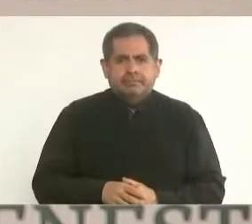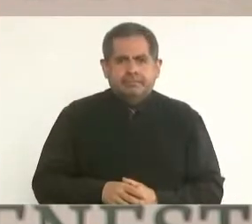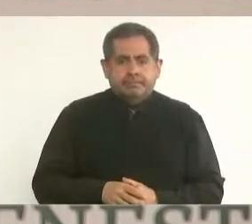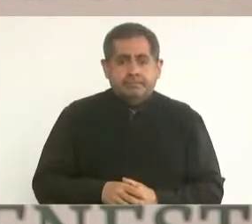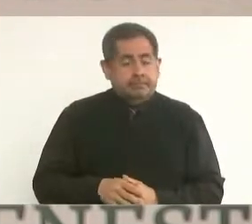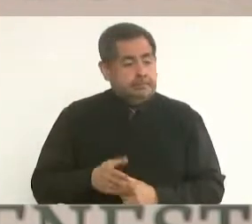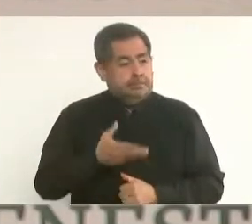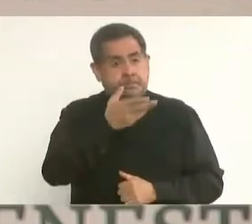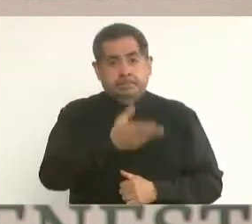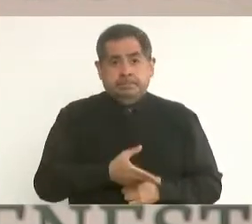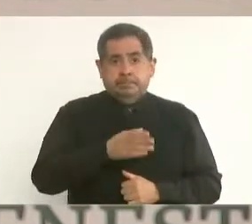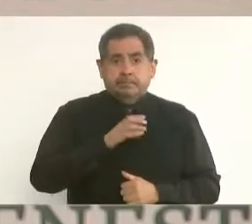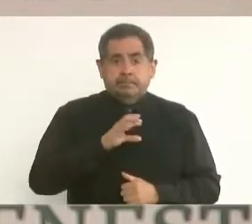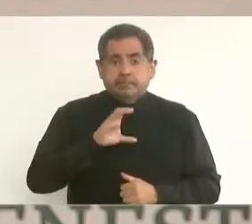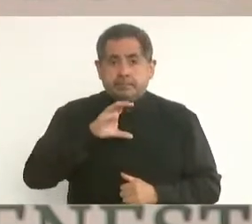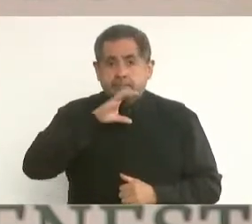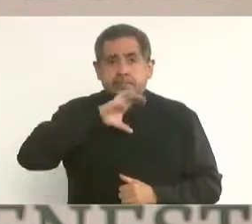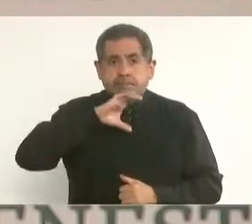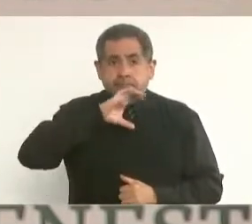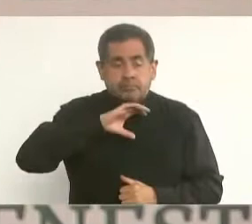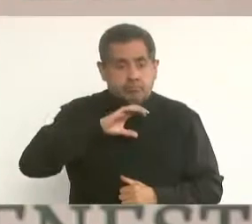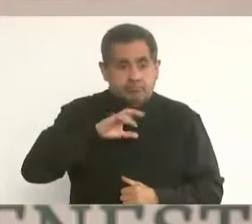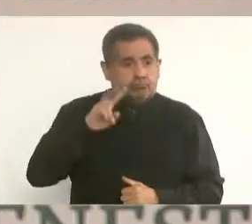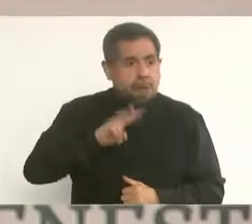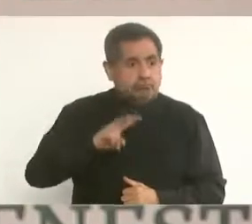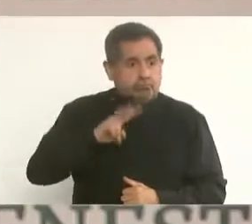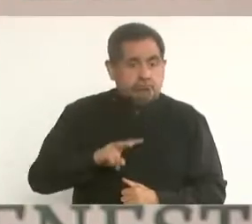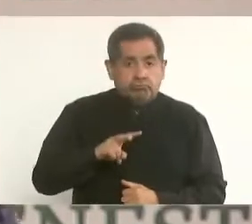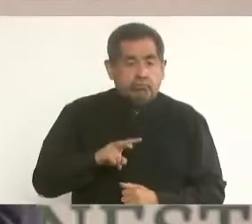Él es el que